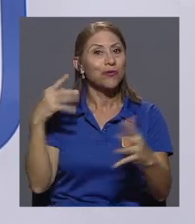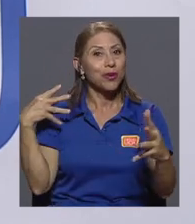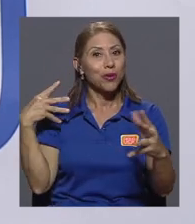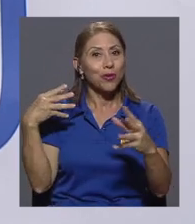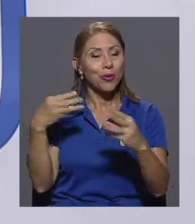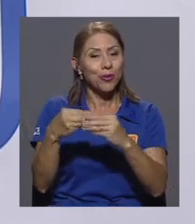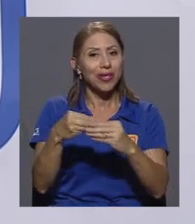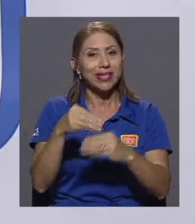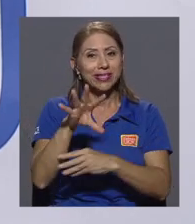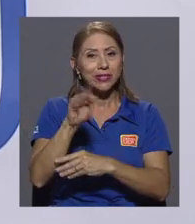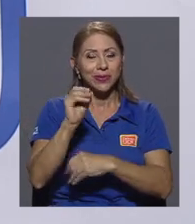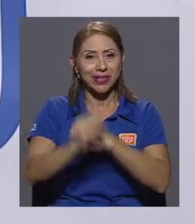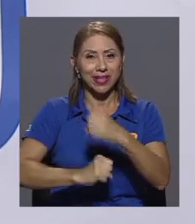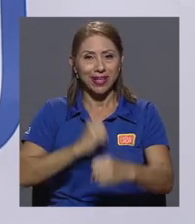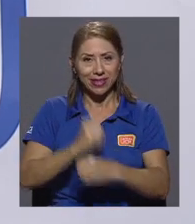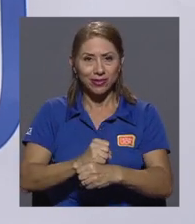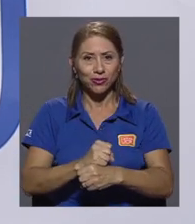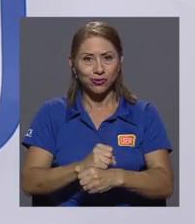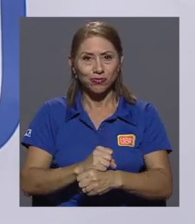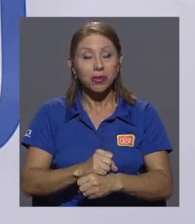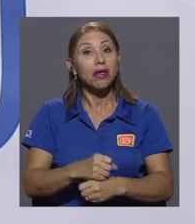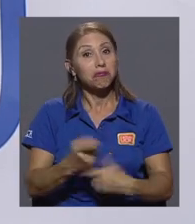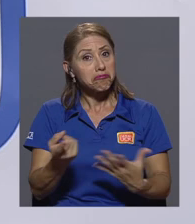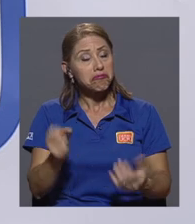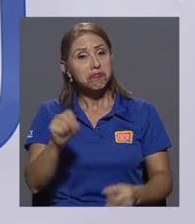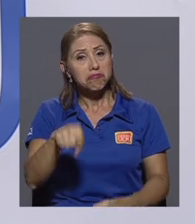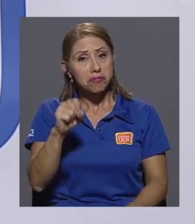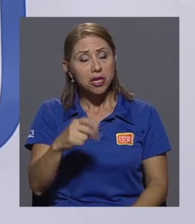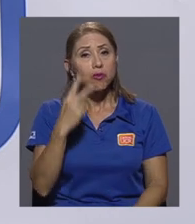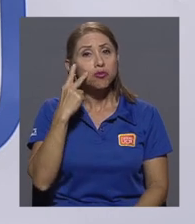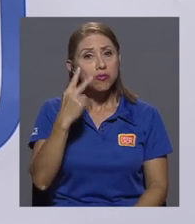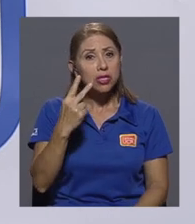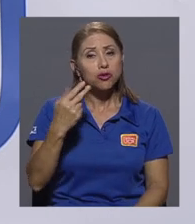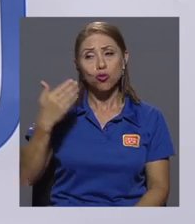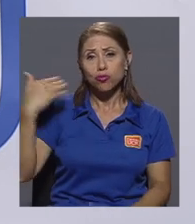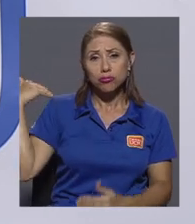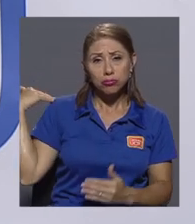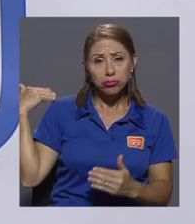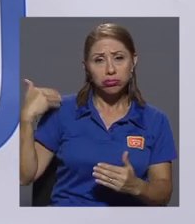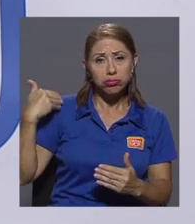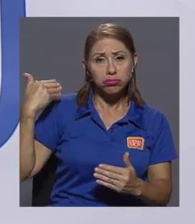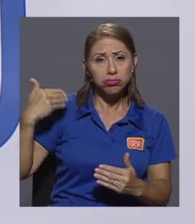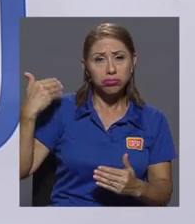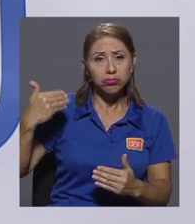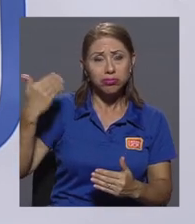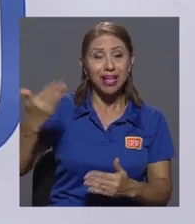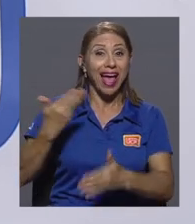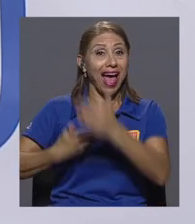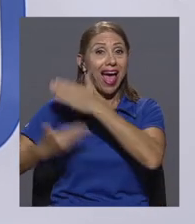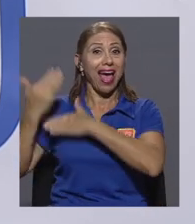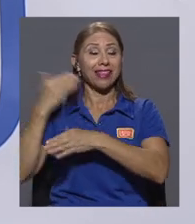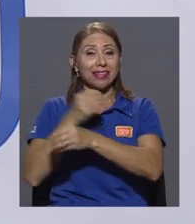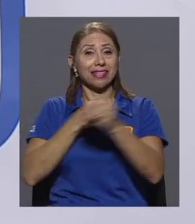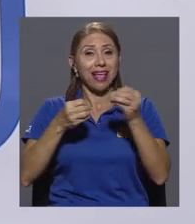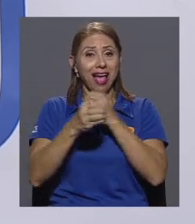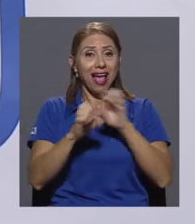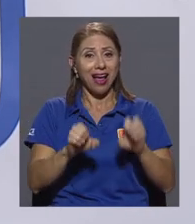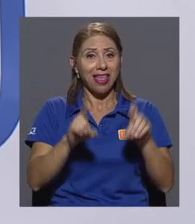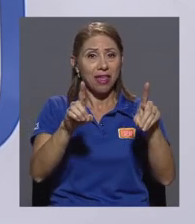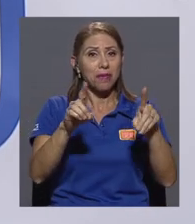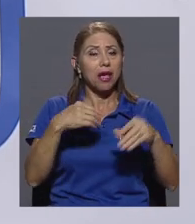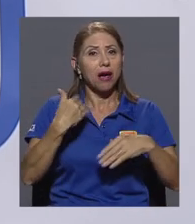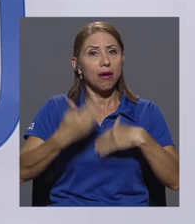años entonces si hemos visto un recorrido de una evolución de una unidad académica que se ha caracterizado